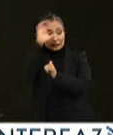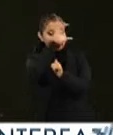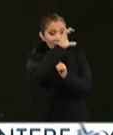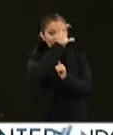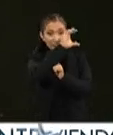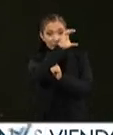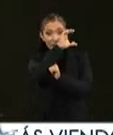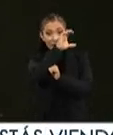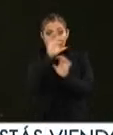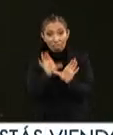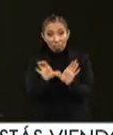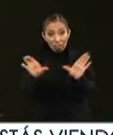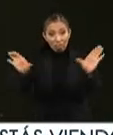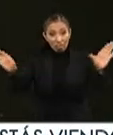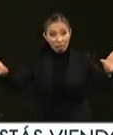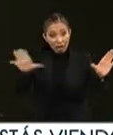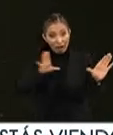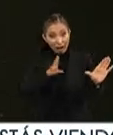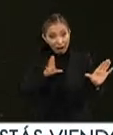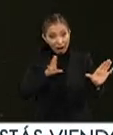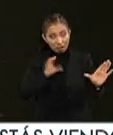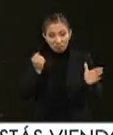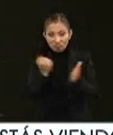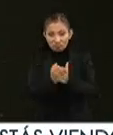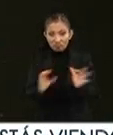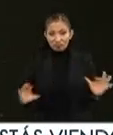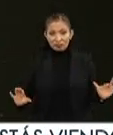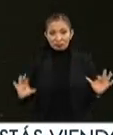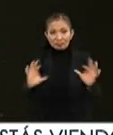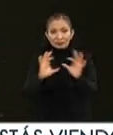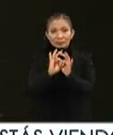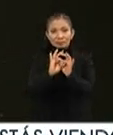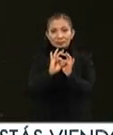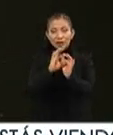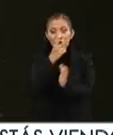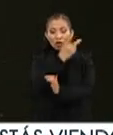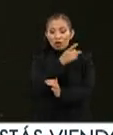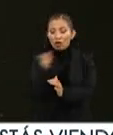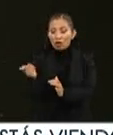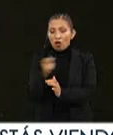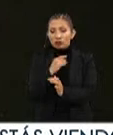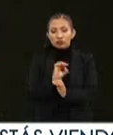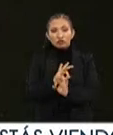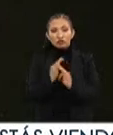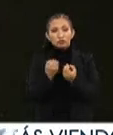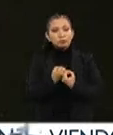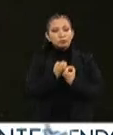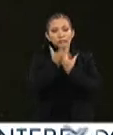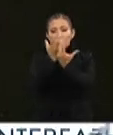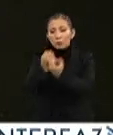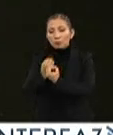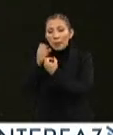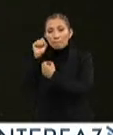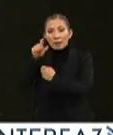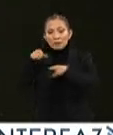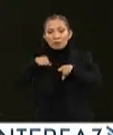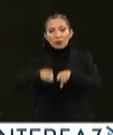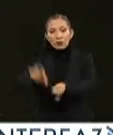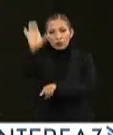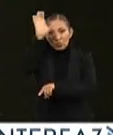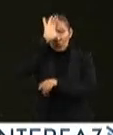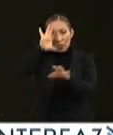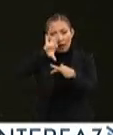ciencia, no pueden existir la una sin la otra. Son dos formas de expresión de una misma